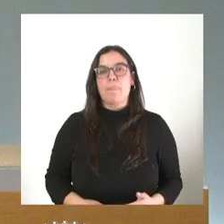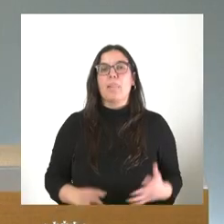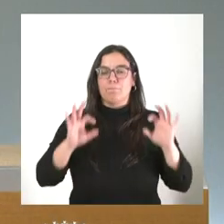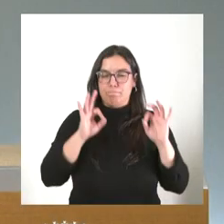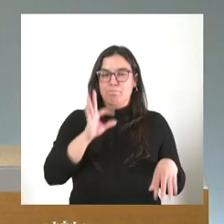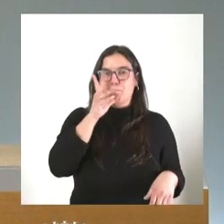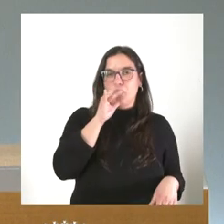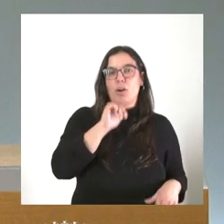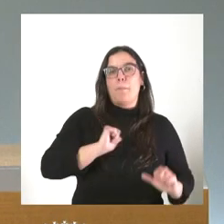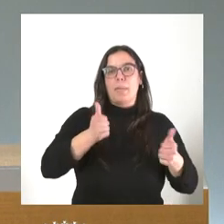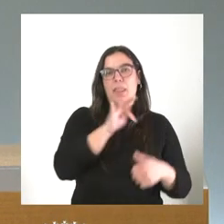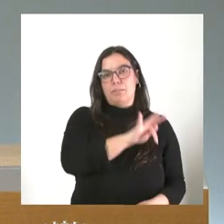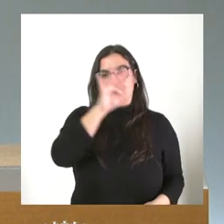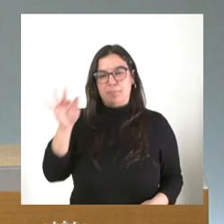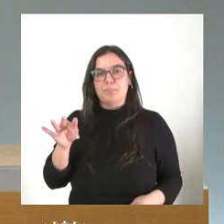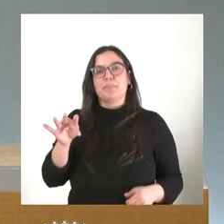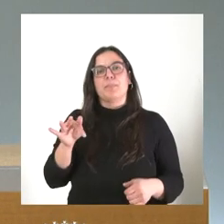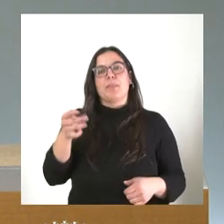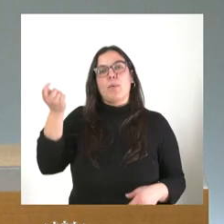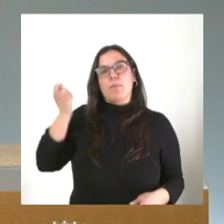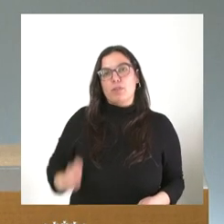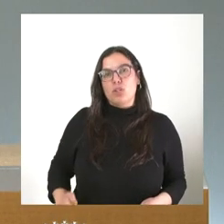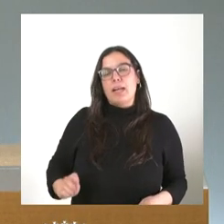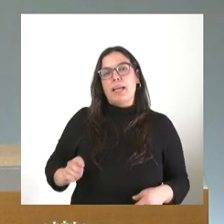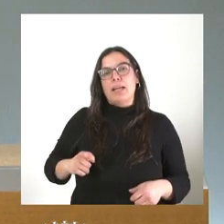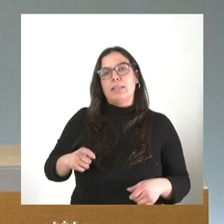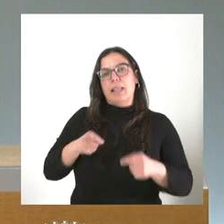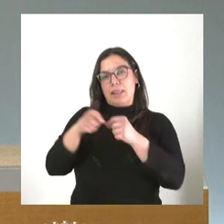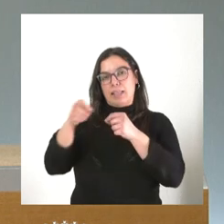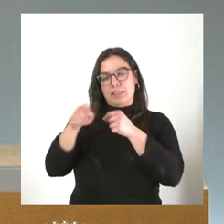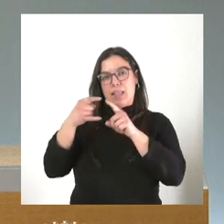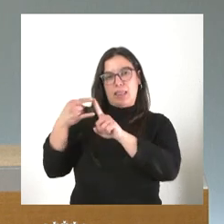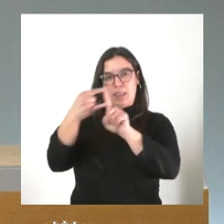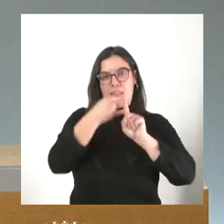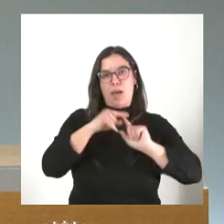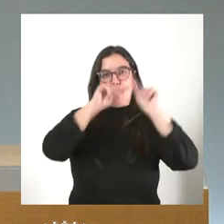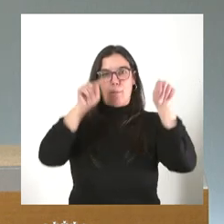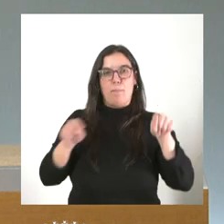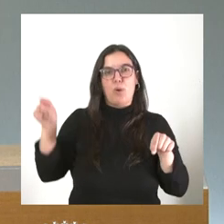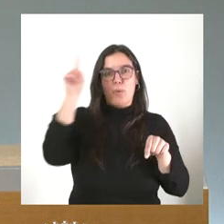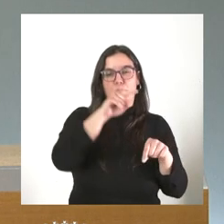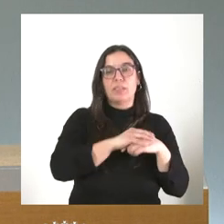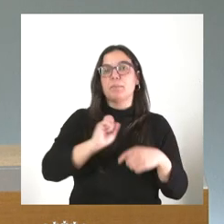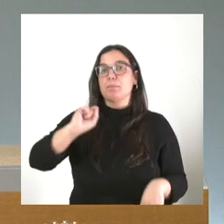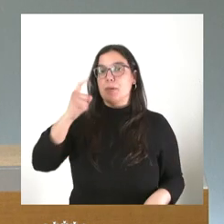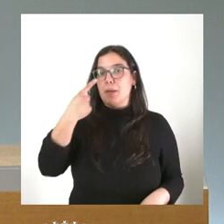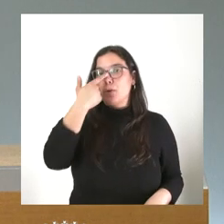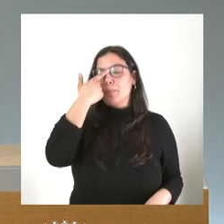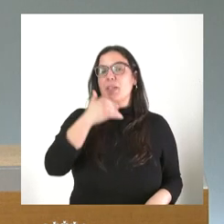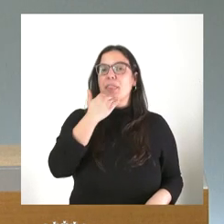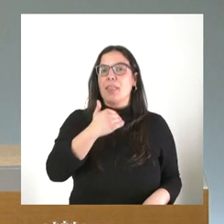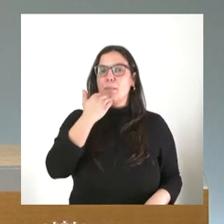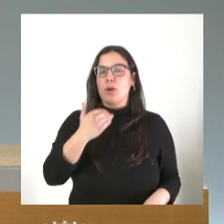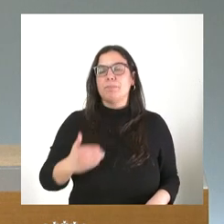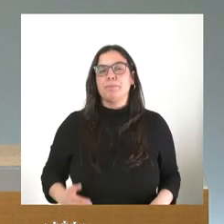Ahora sí ese turno con Los profesionales que nos siguen desde las provincias y lo vamos a iniciar en Zamora